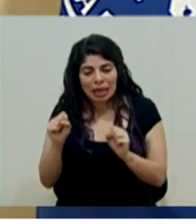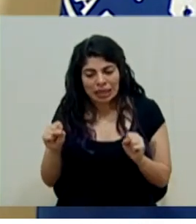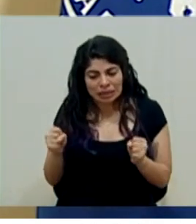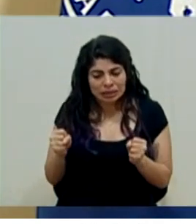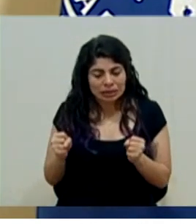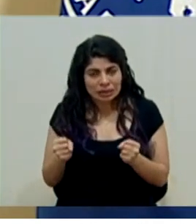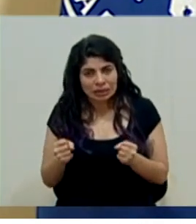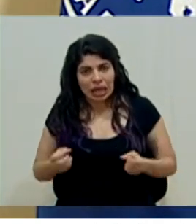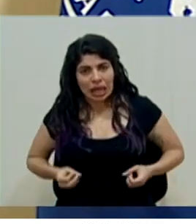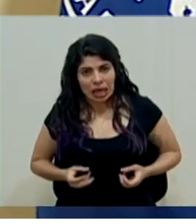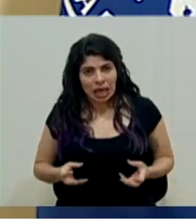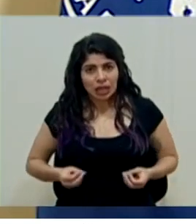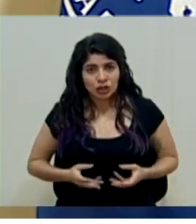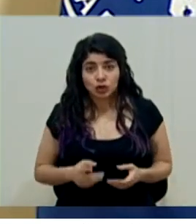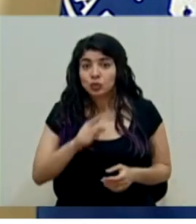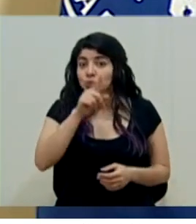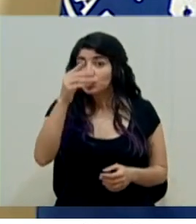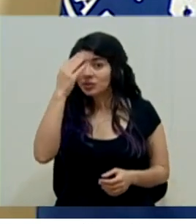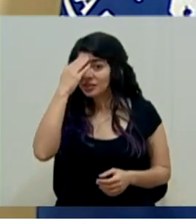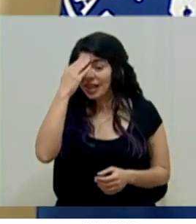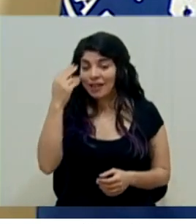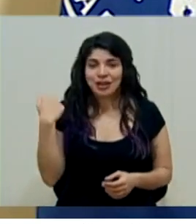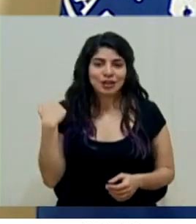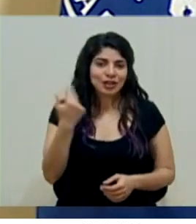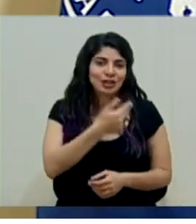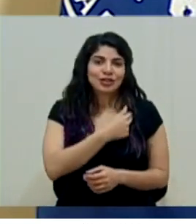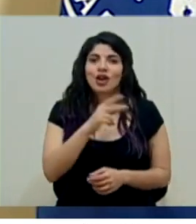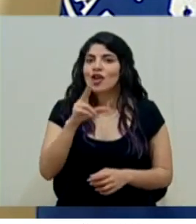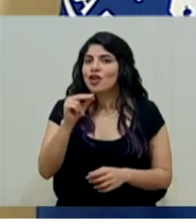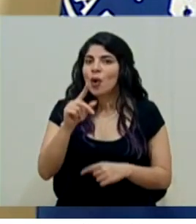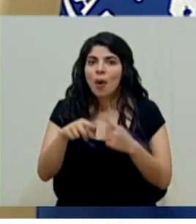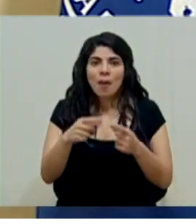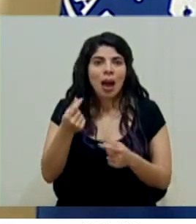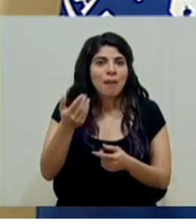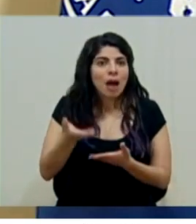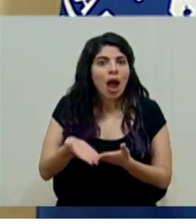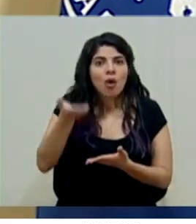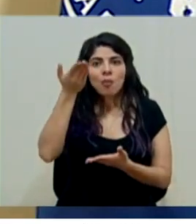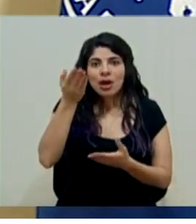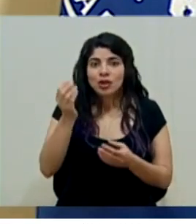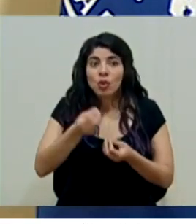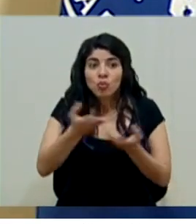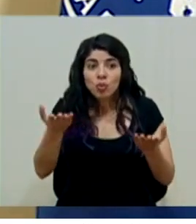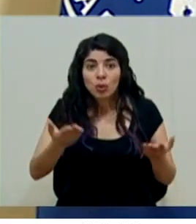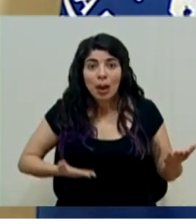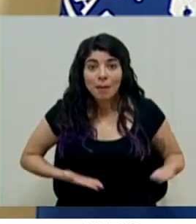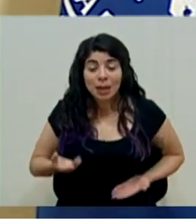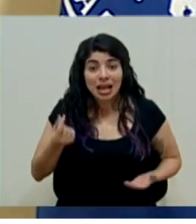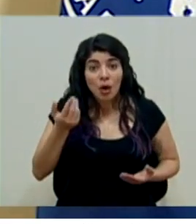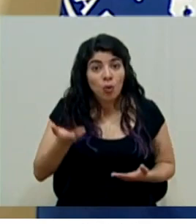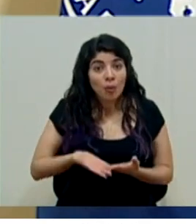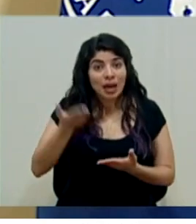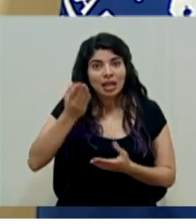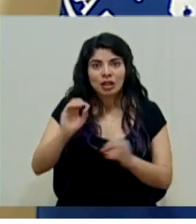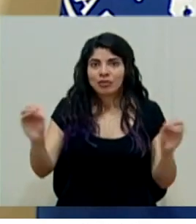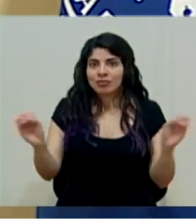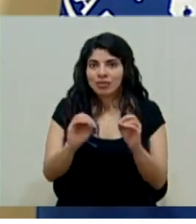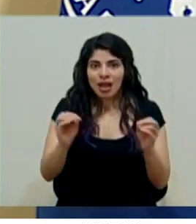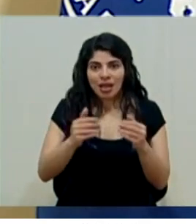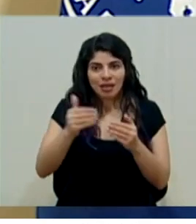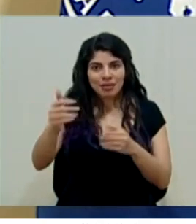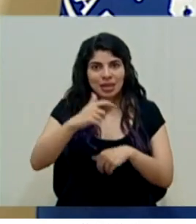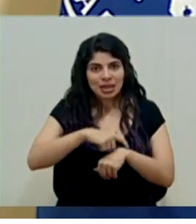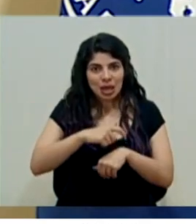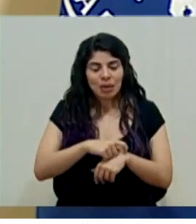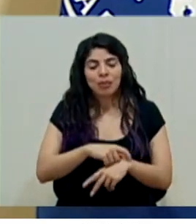del gasto. Además, ustedes saben, no vamos a hacer aumentos salariales en el sector público en estos